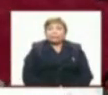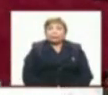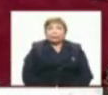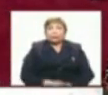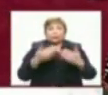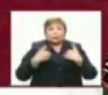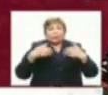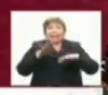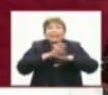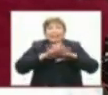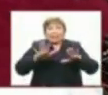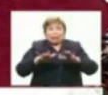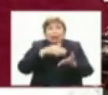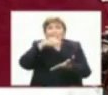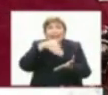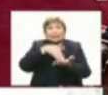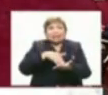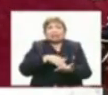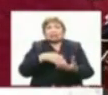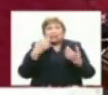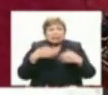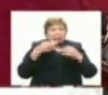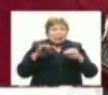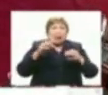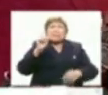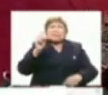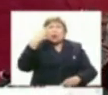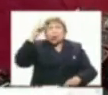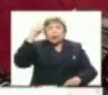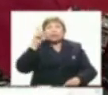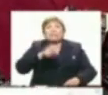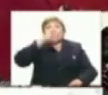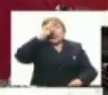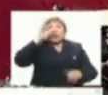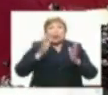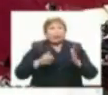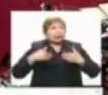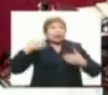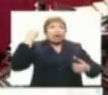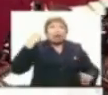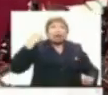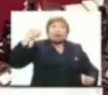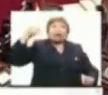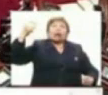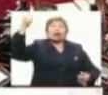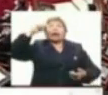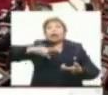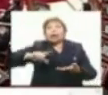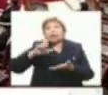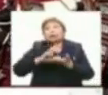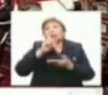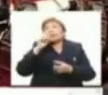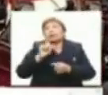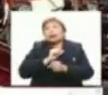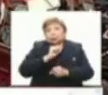Debemos terminar con el centralismo que provoca que millones de peruanos tengan que viajar a Lima por una consulta